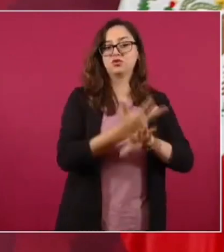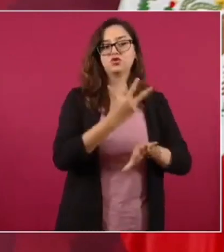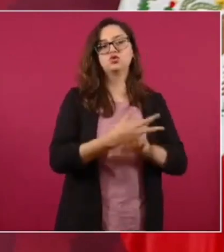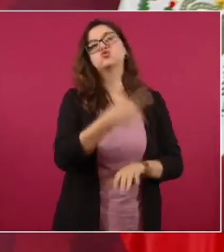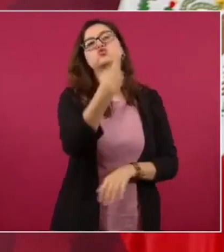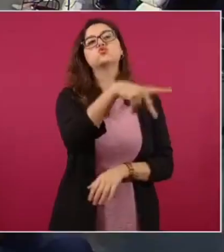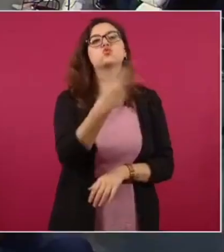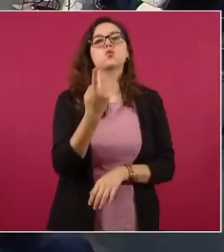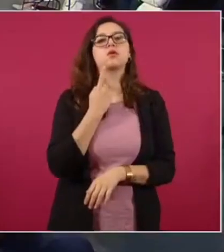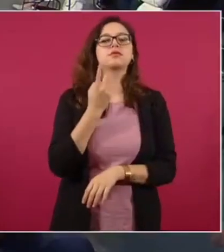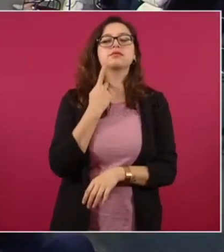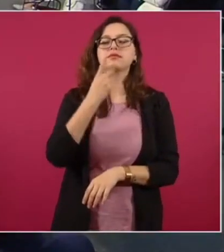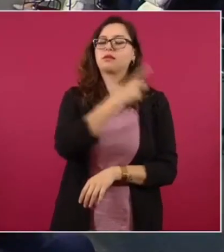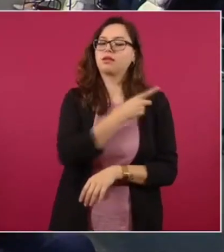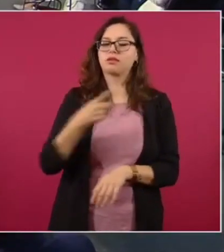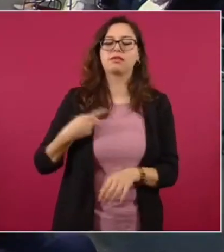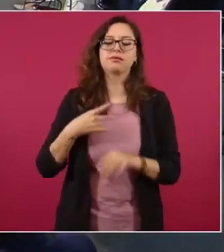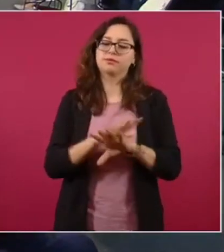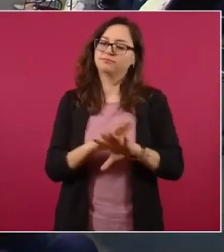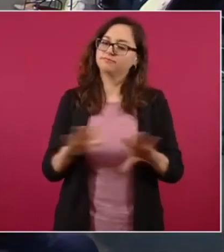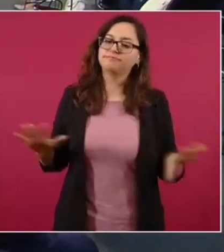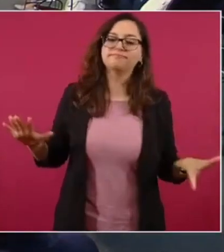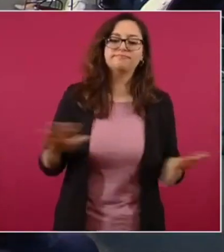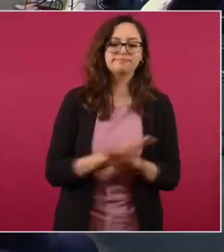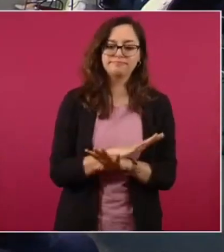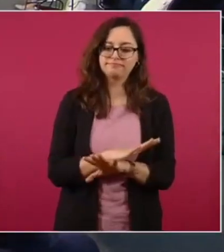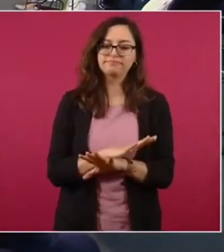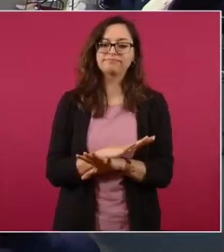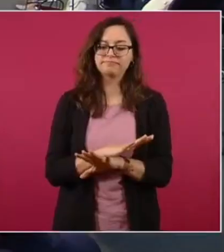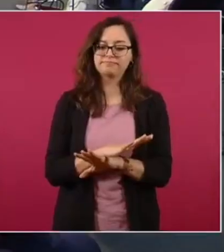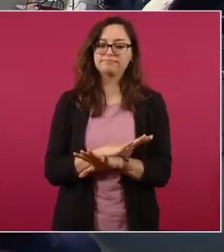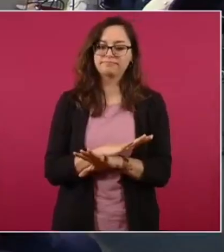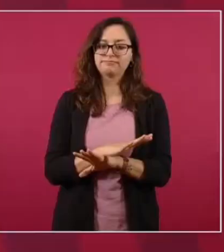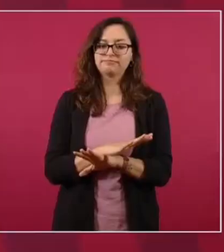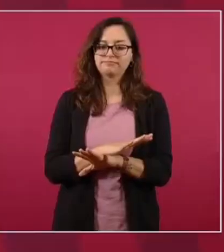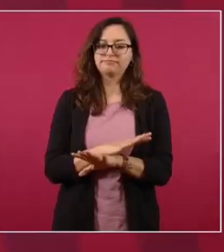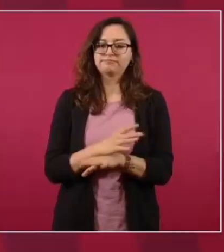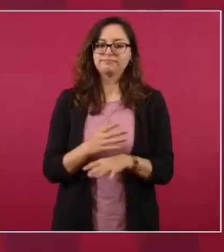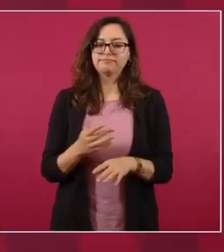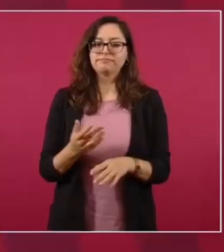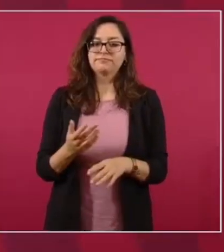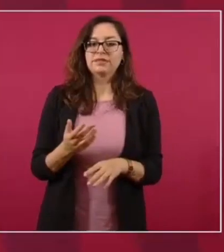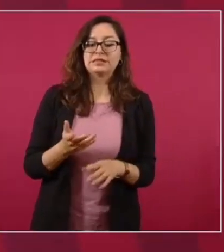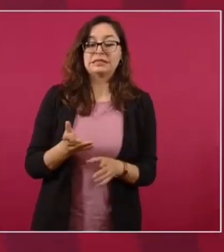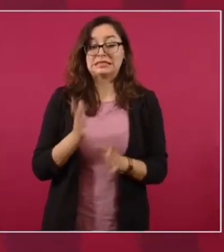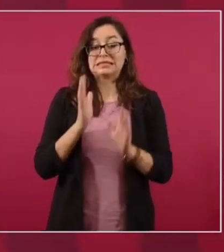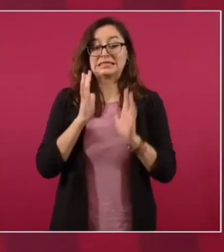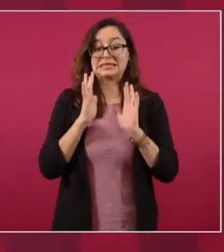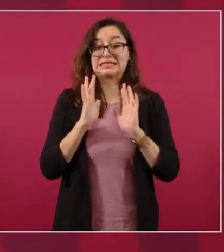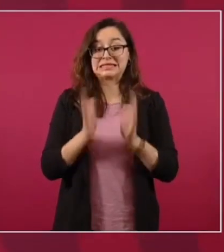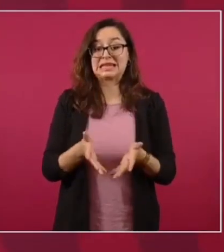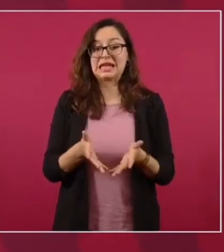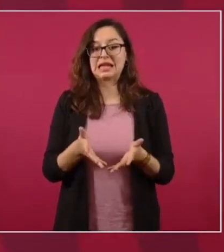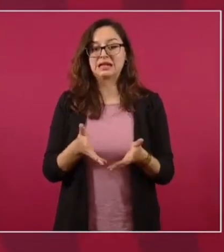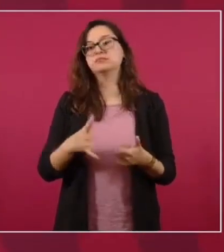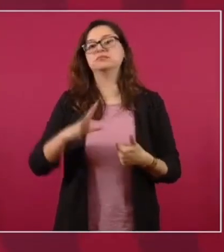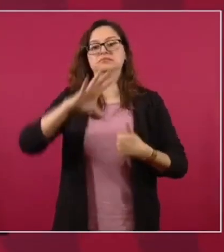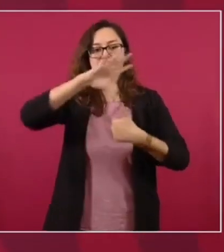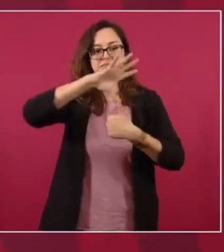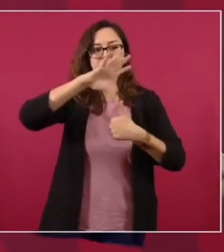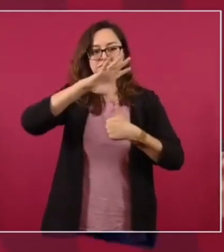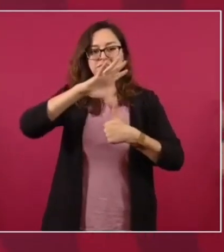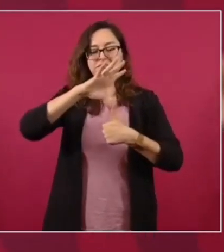Ya se avanzó con la integración económica, comercial de América del Norte,